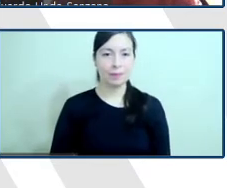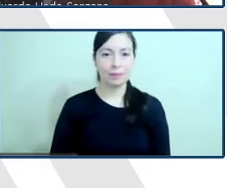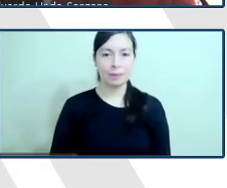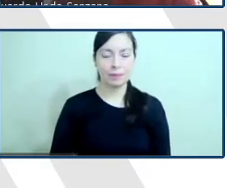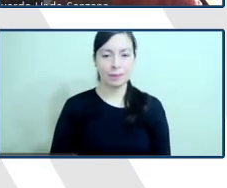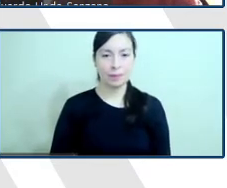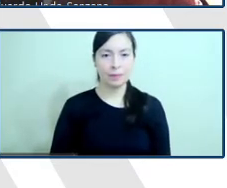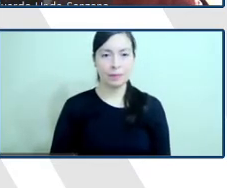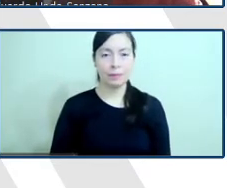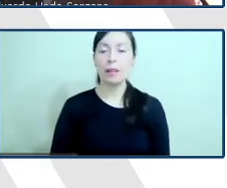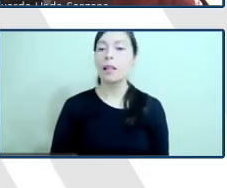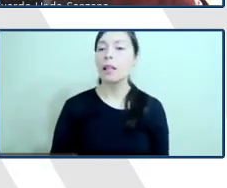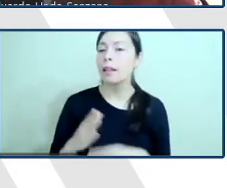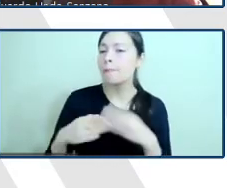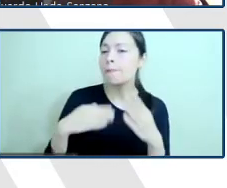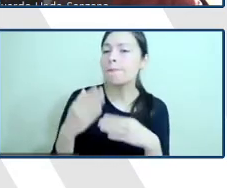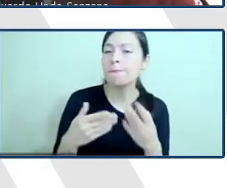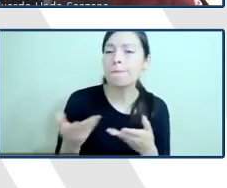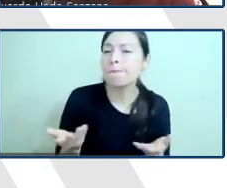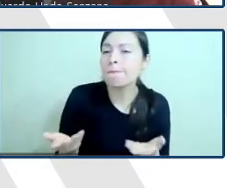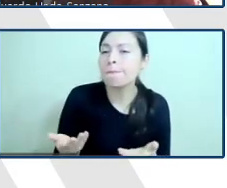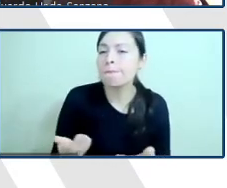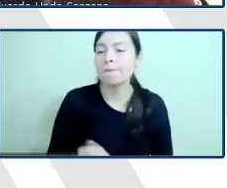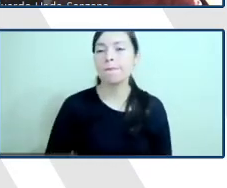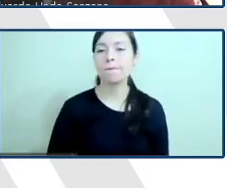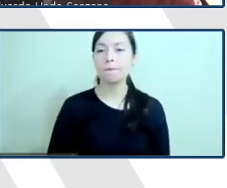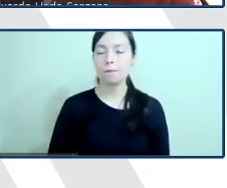¿Qué ocurrió luego?